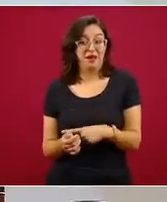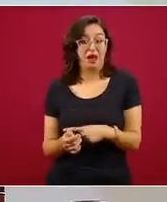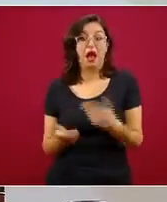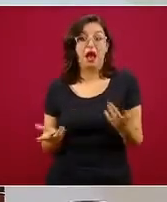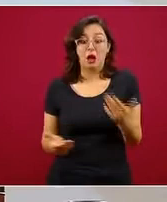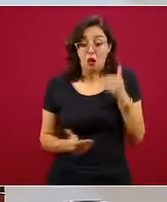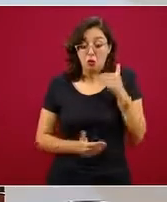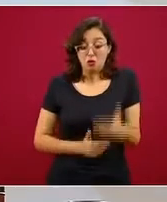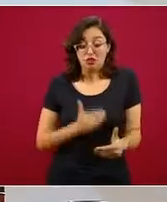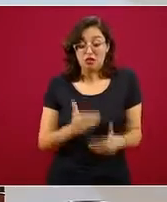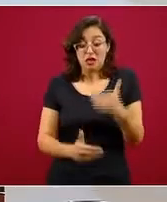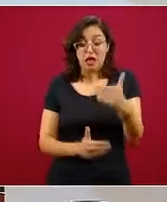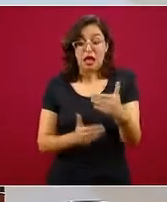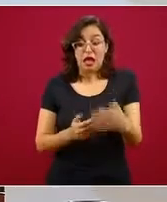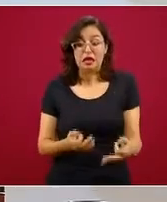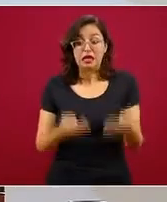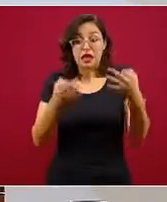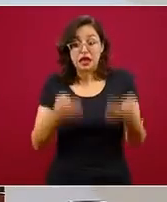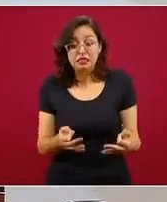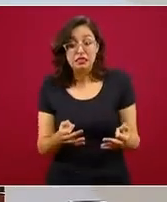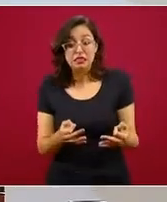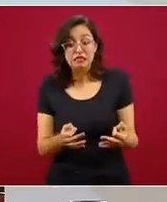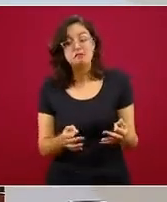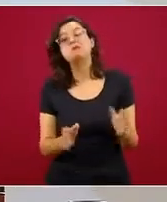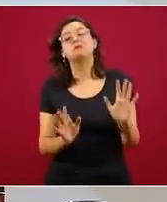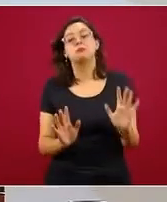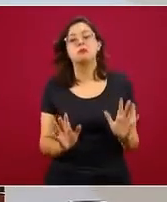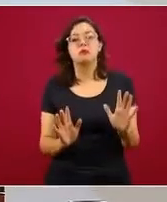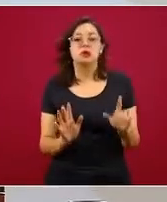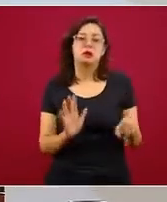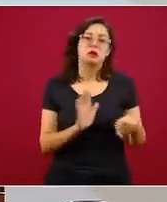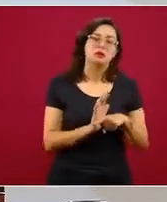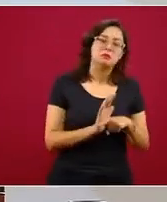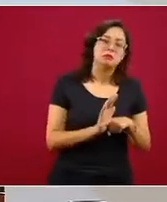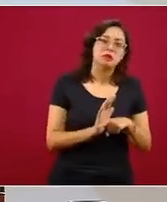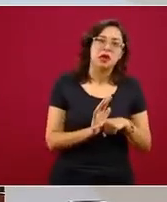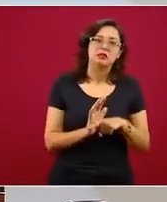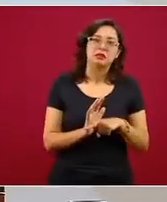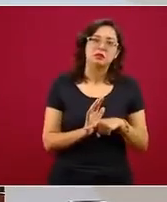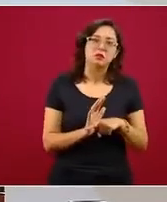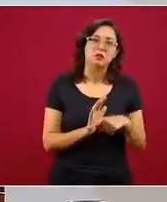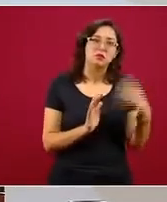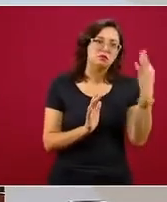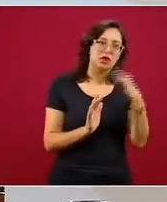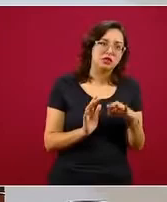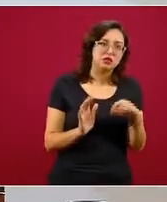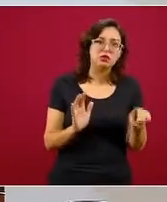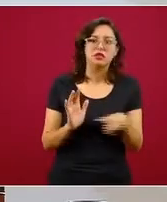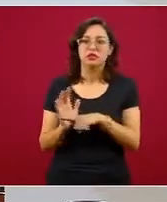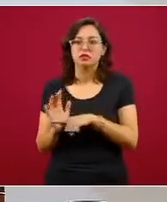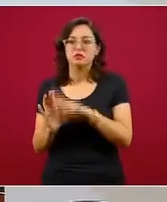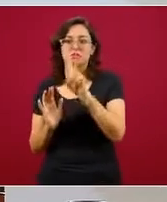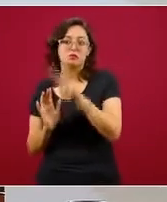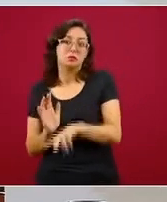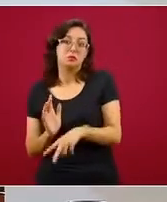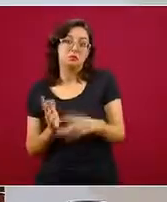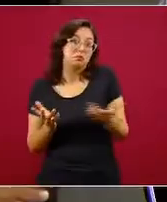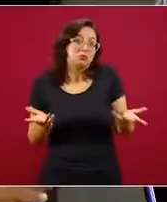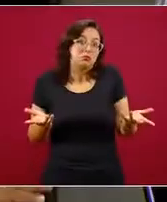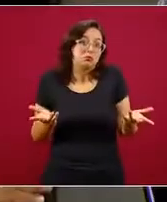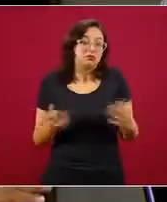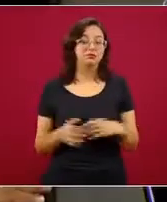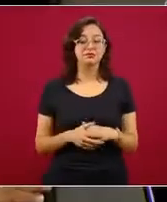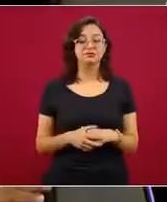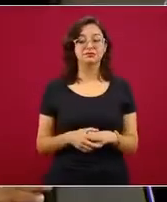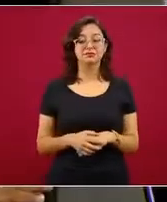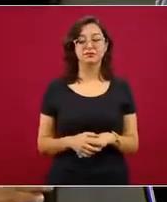del procedimiento, desde luego, puede afectar si es falso o es verdaderamente negativo. Muy bien, subsecretario. Y el otro tema que